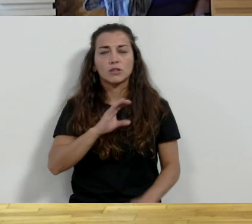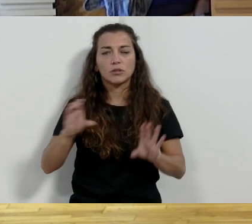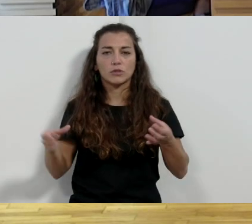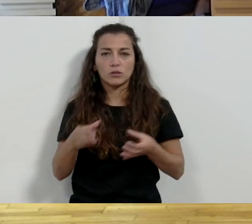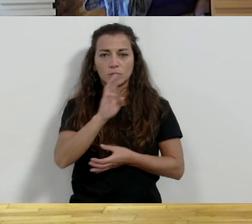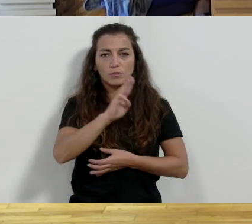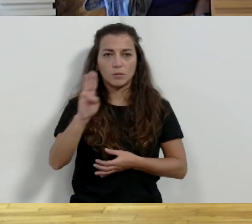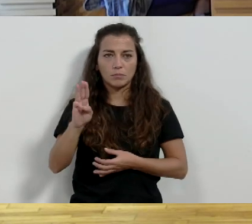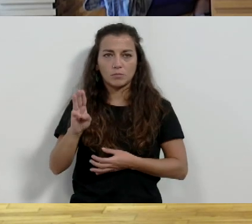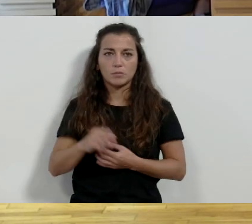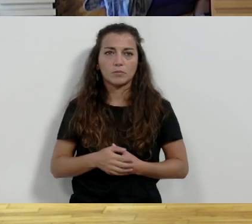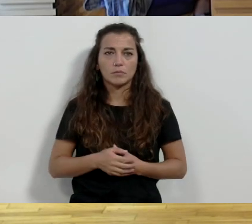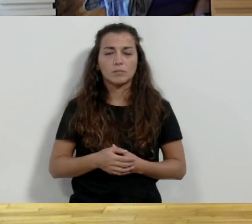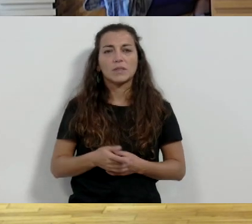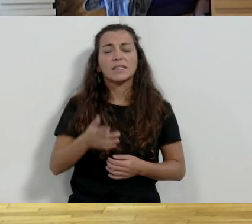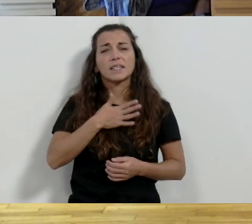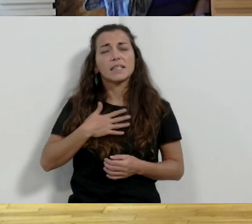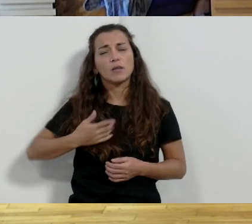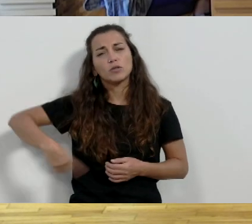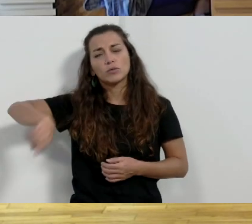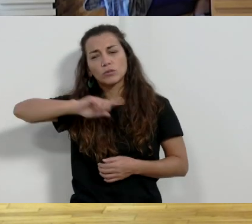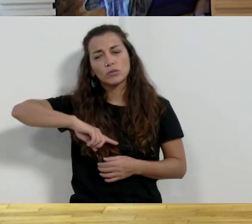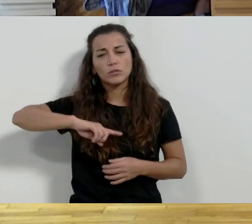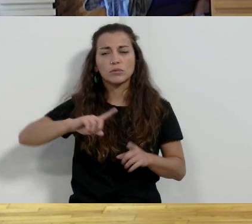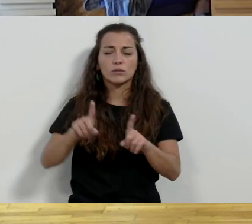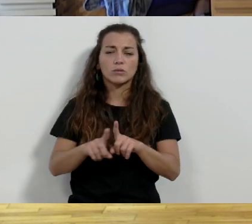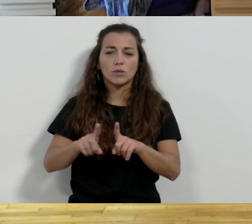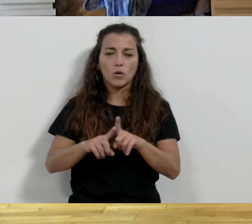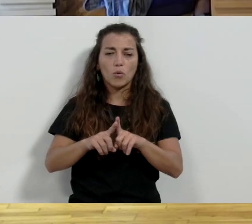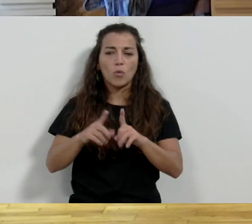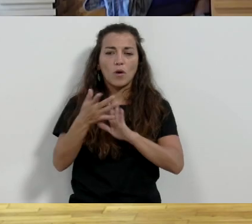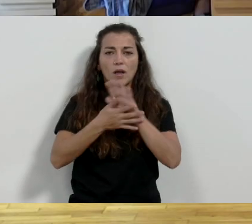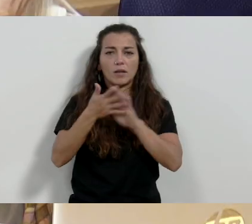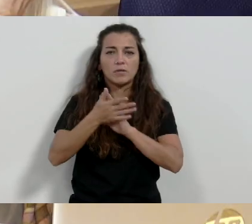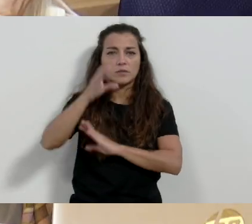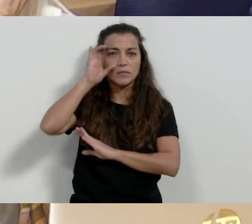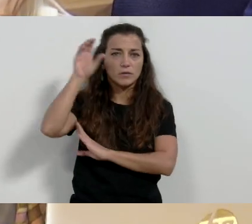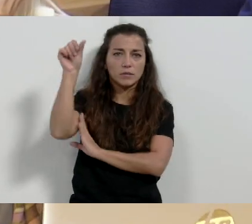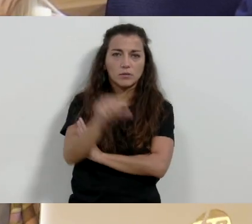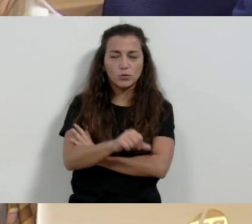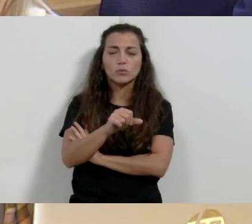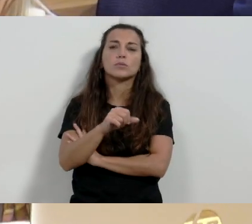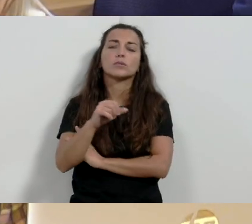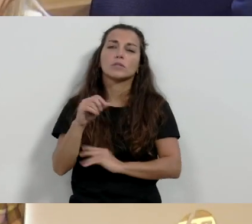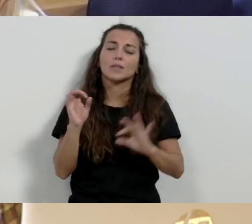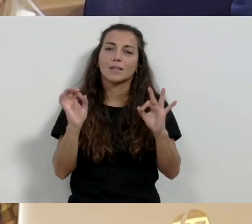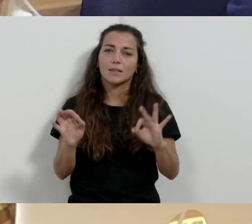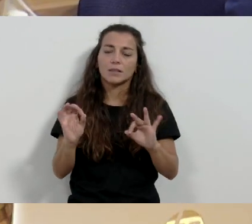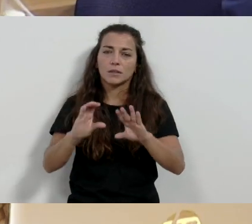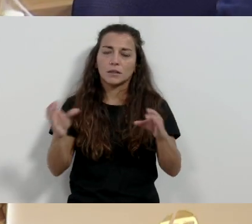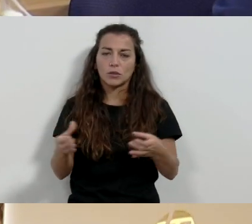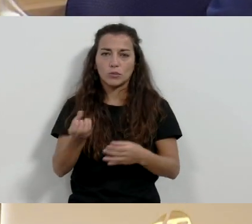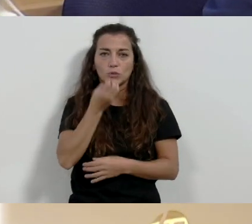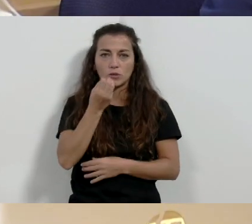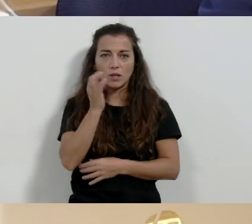gobierno y los problemas que podía ocasionar la temporalidad que establece la propia moción, pero efectivamente hay que